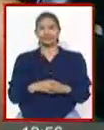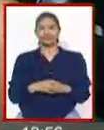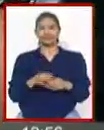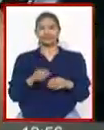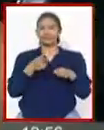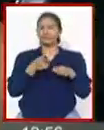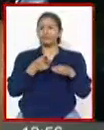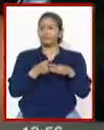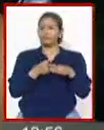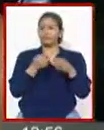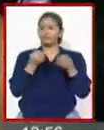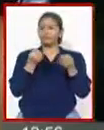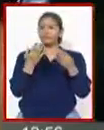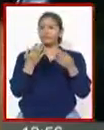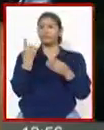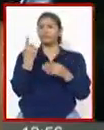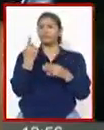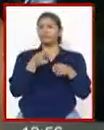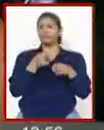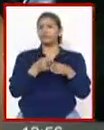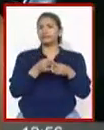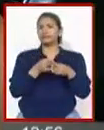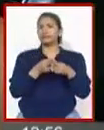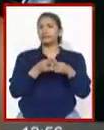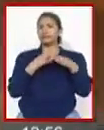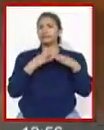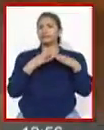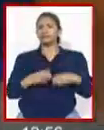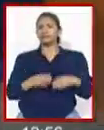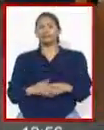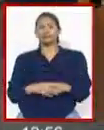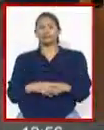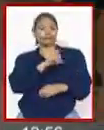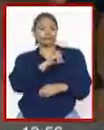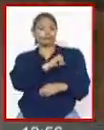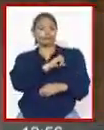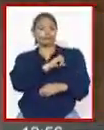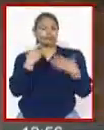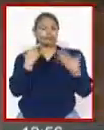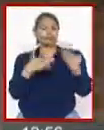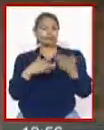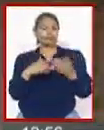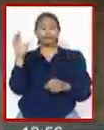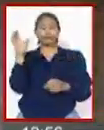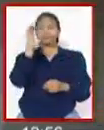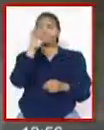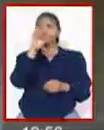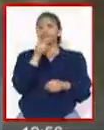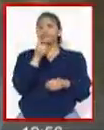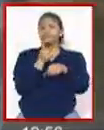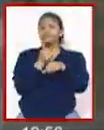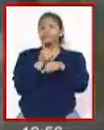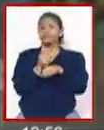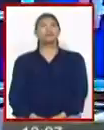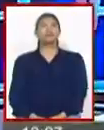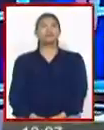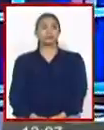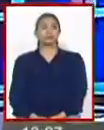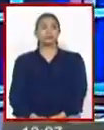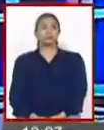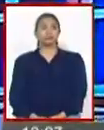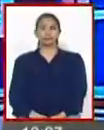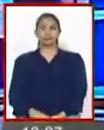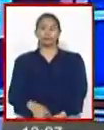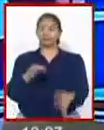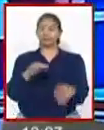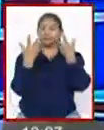puñalado, sí. Una puñalada, parece que es hondo, sí. La policía ya se encuentra movilizada en busca de estos presuntos delincuentes.